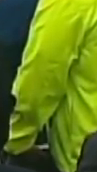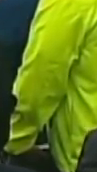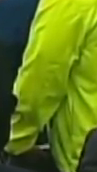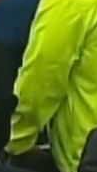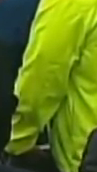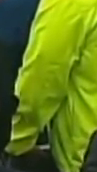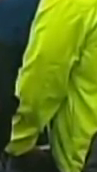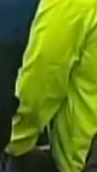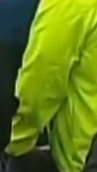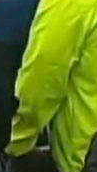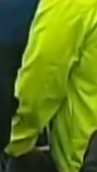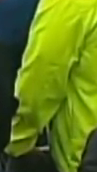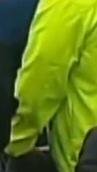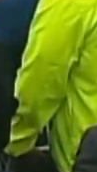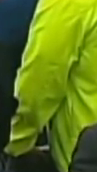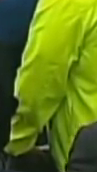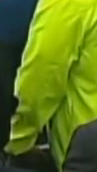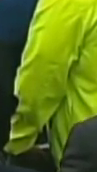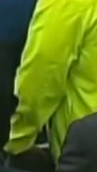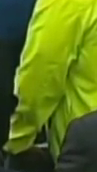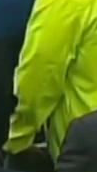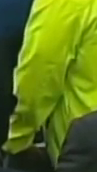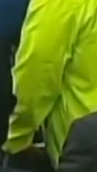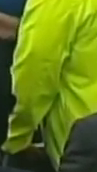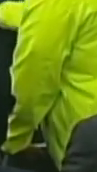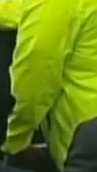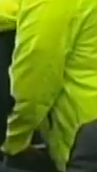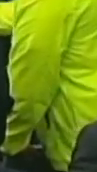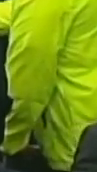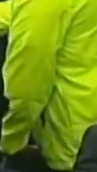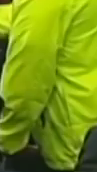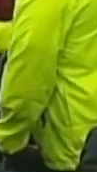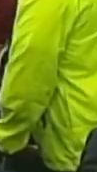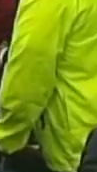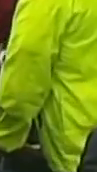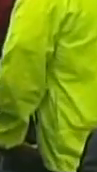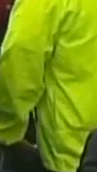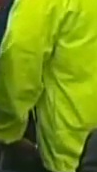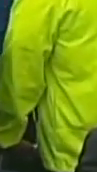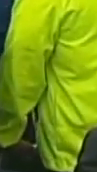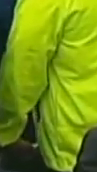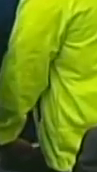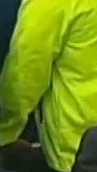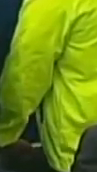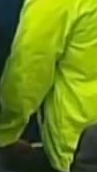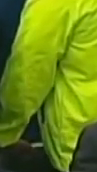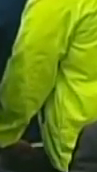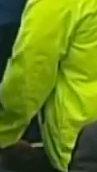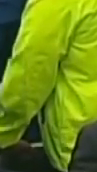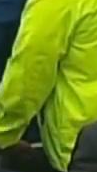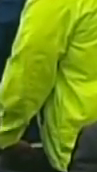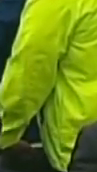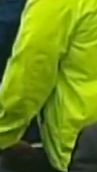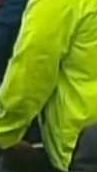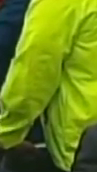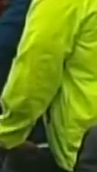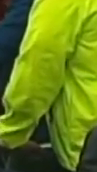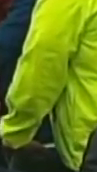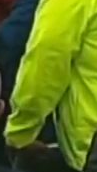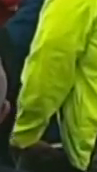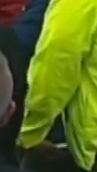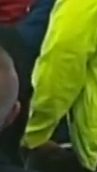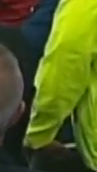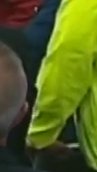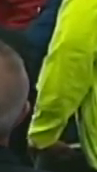y parte de su gabinete ministerial que se efectuó en el salón ayacucho del palacio de miraflores el objetivo del encuentro